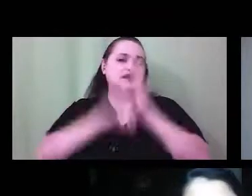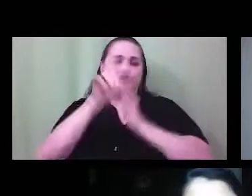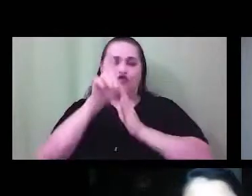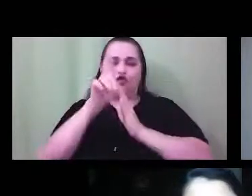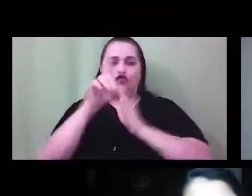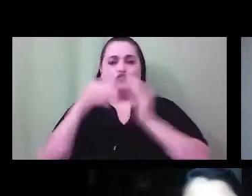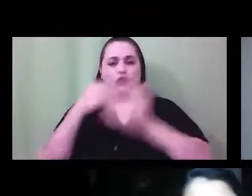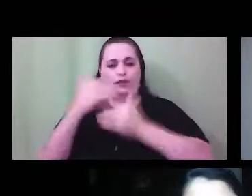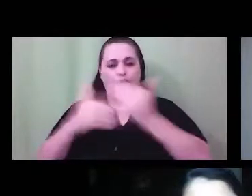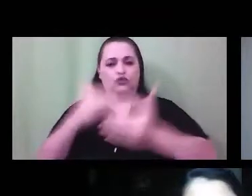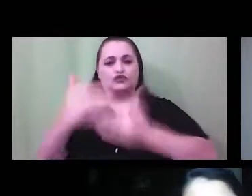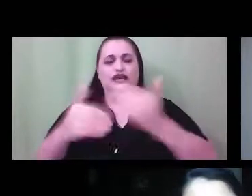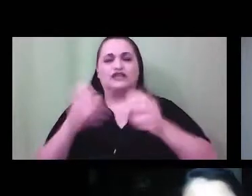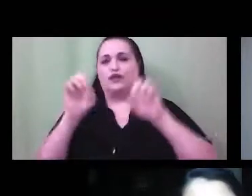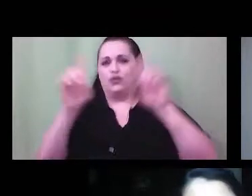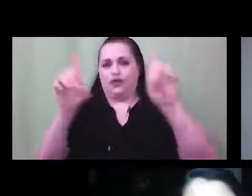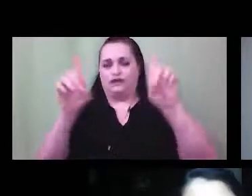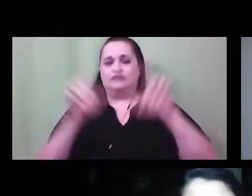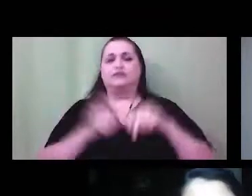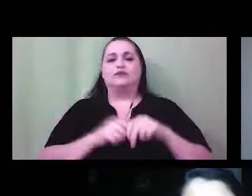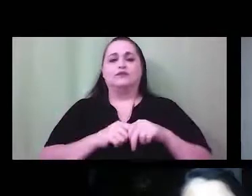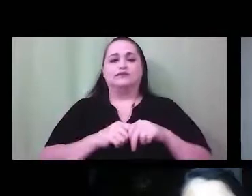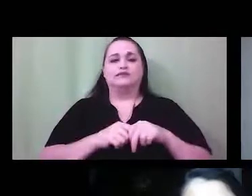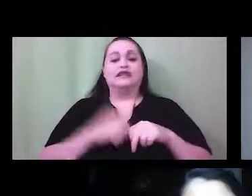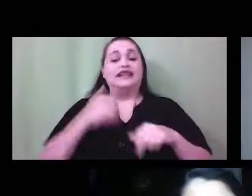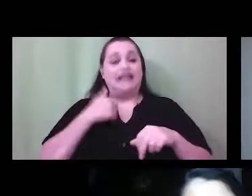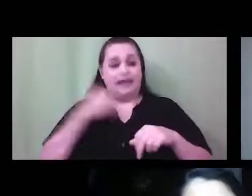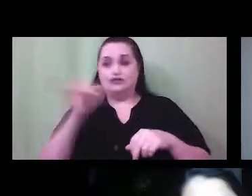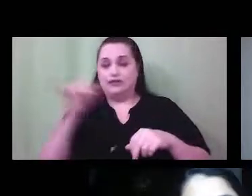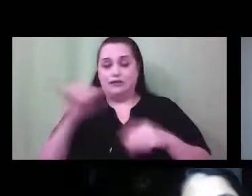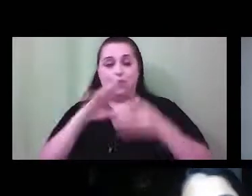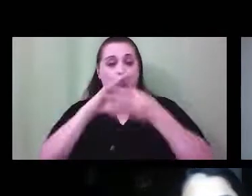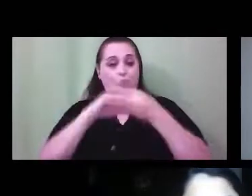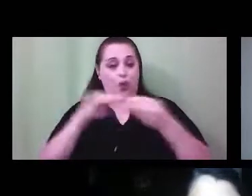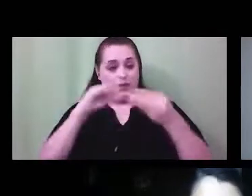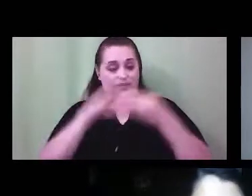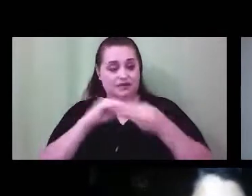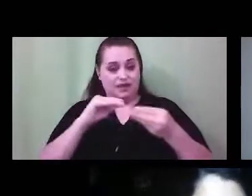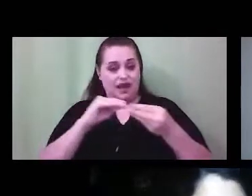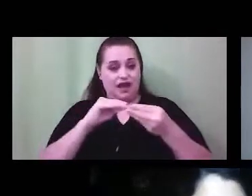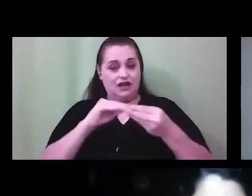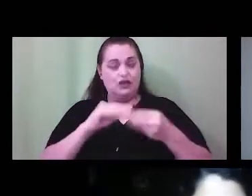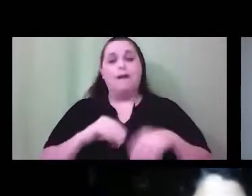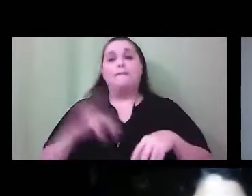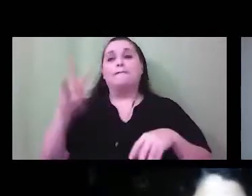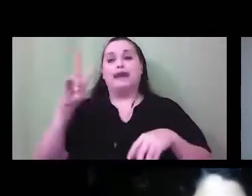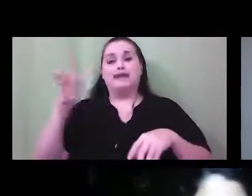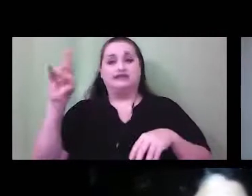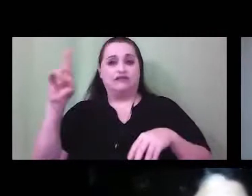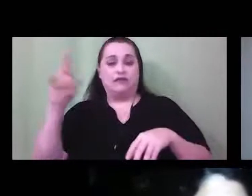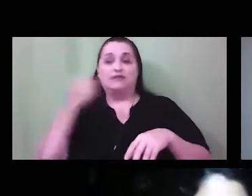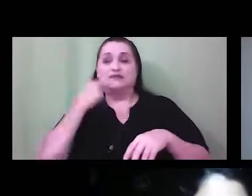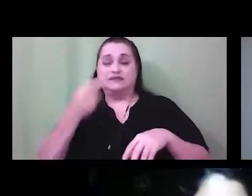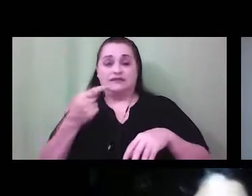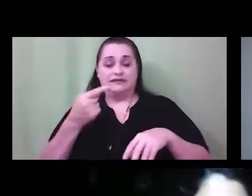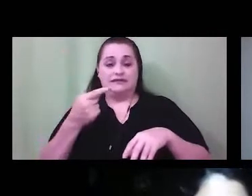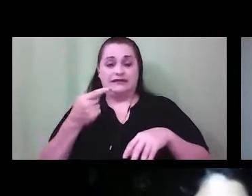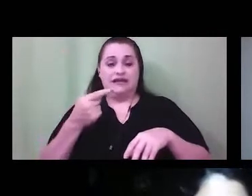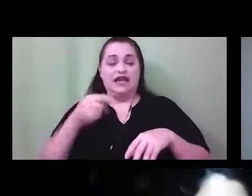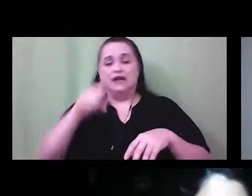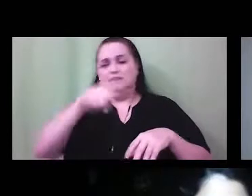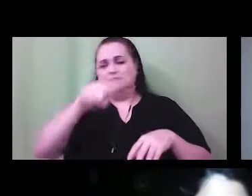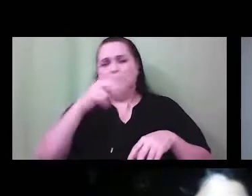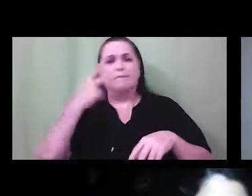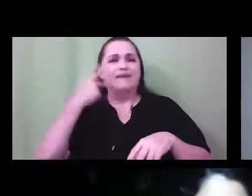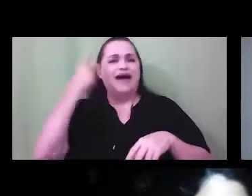del proceso educativo. Tenemos también un comentario de Vanessa Ramírez que dice, son unos